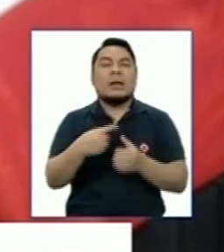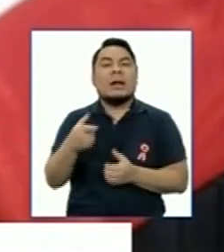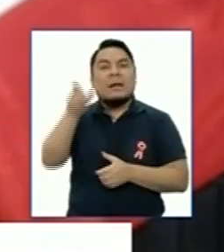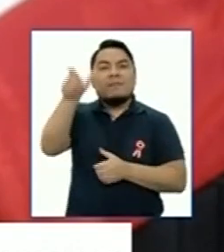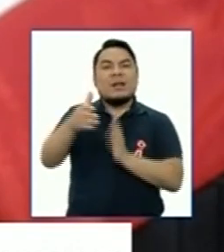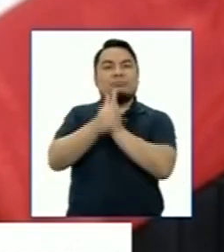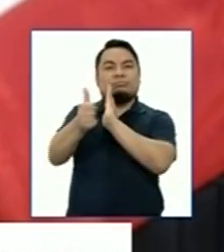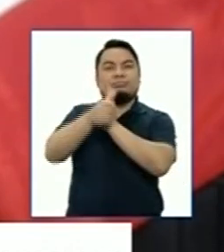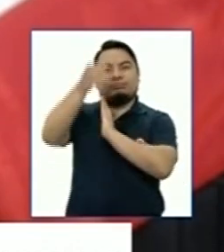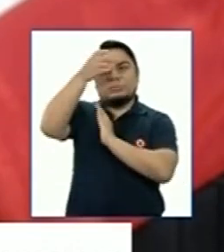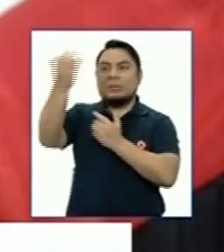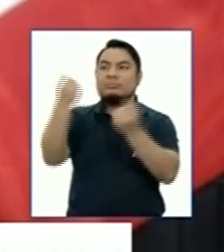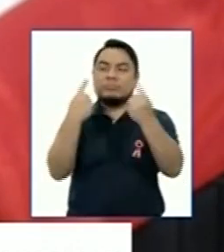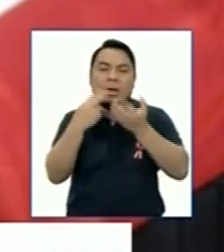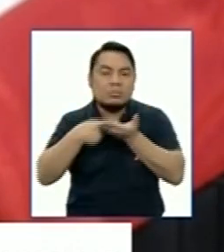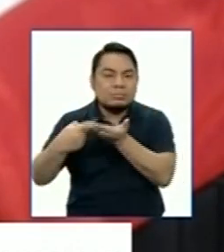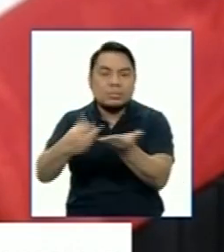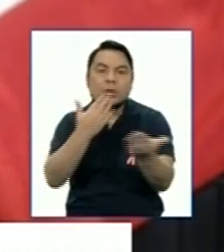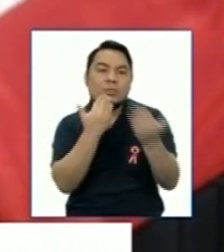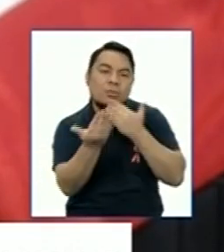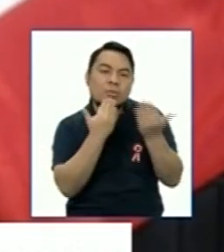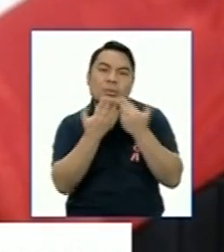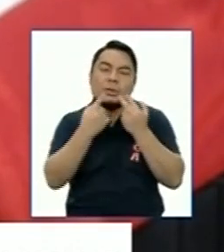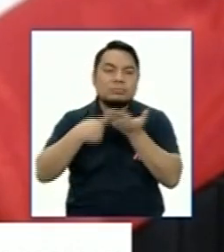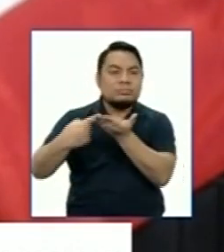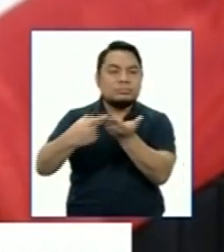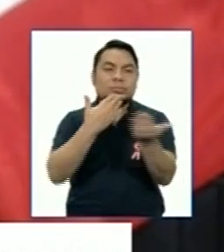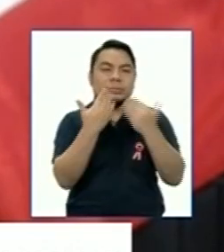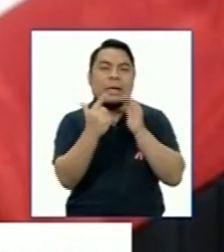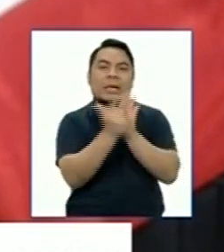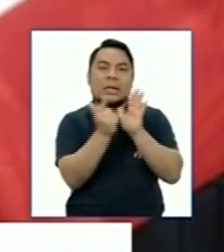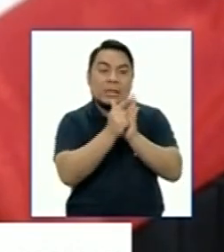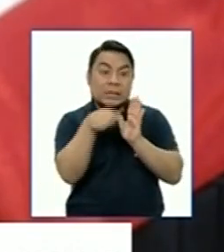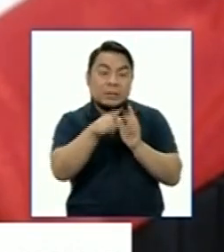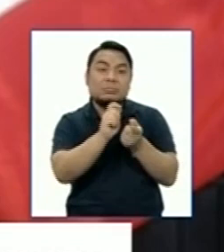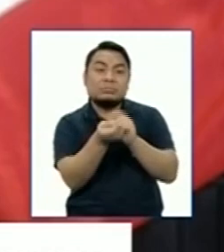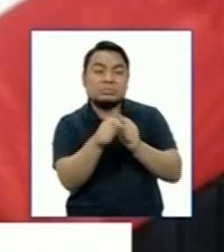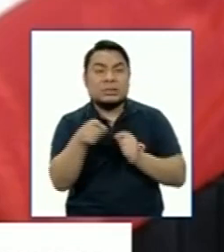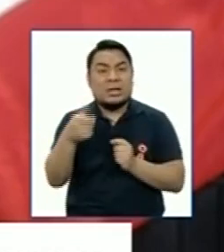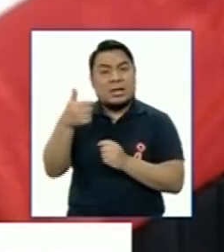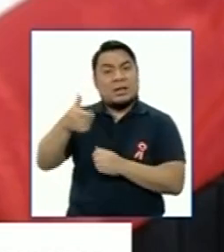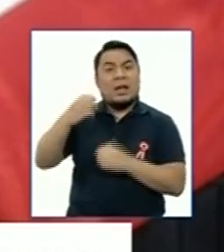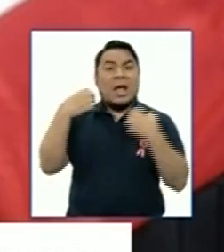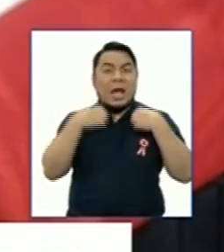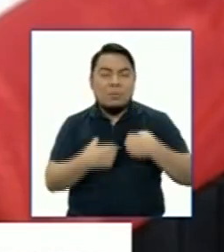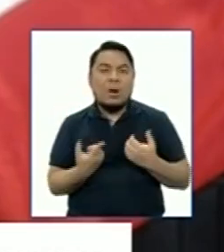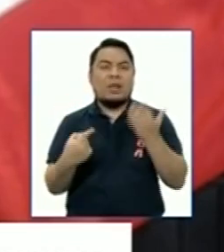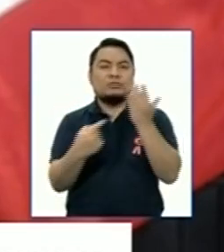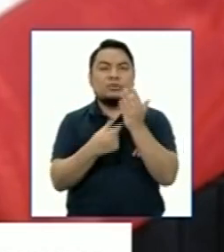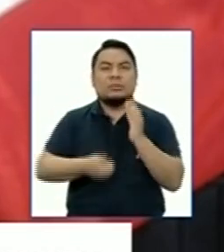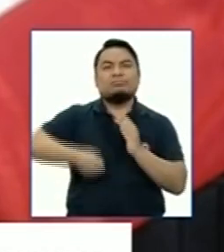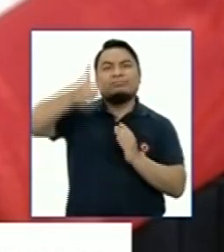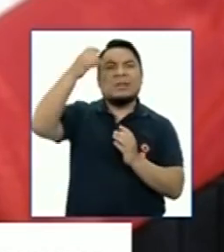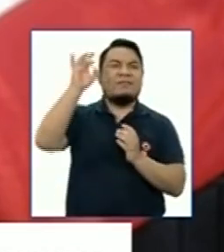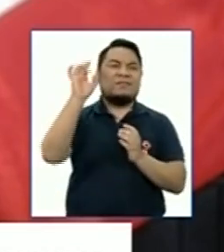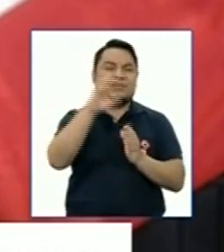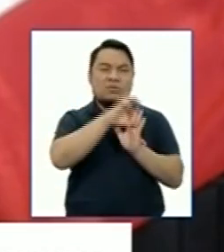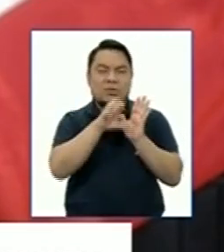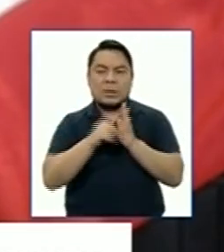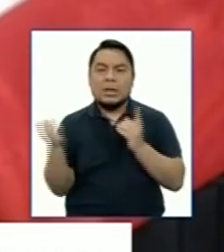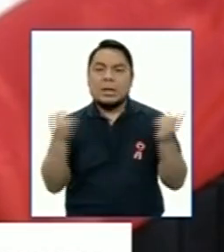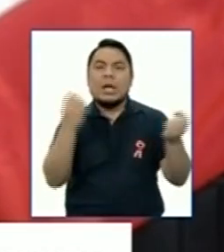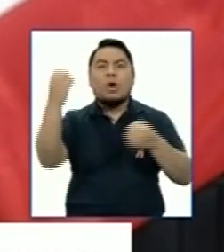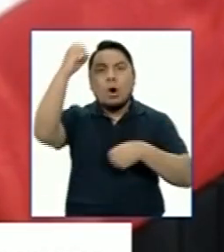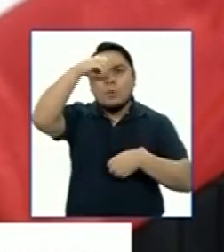pensiones es cierto hay un montón de otros temas que son muy importantes y que tampoco deberían caer en este juego de